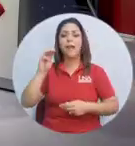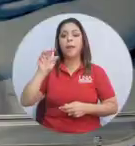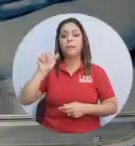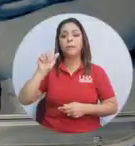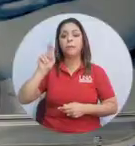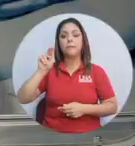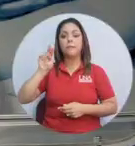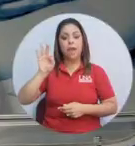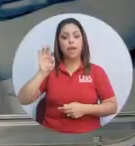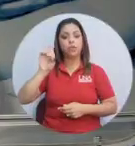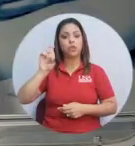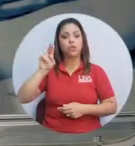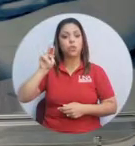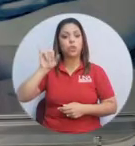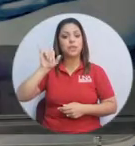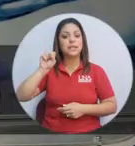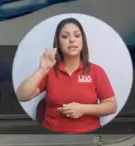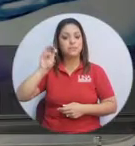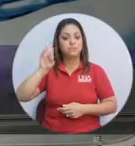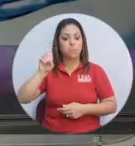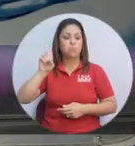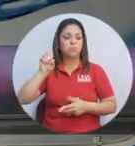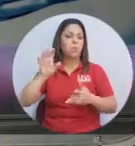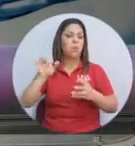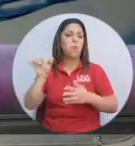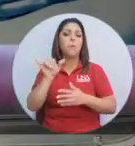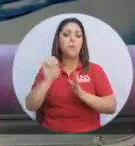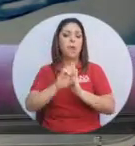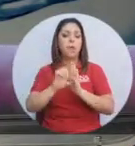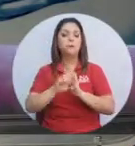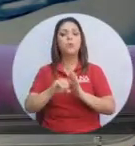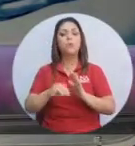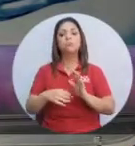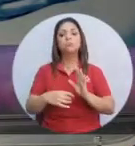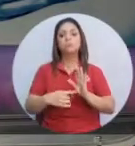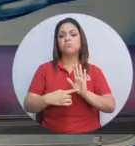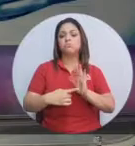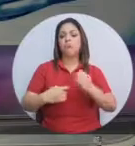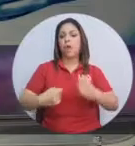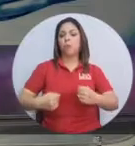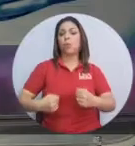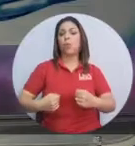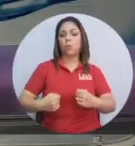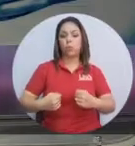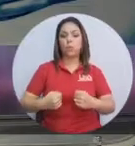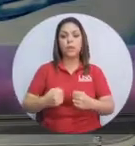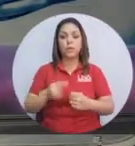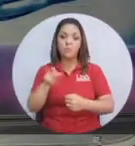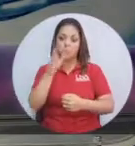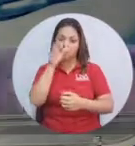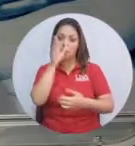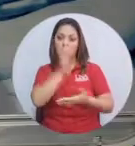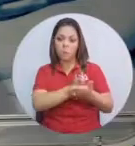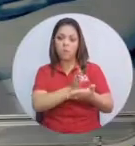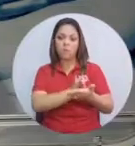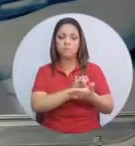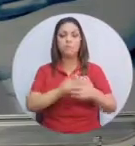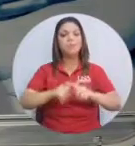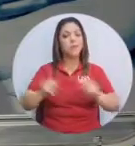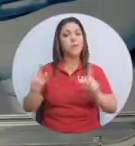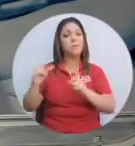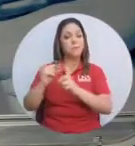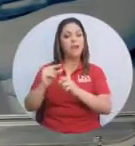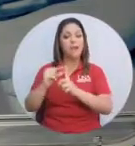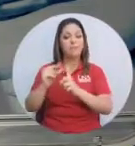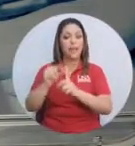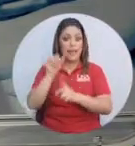matonismo y solo pensábamos en eso. El matonismo es una manifestación del bullying que la palabra científica y universalmente